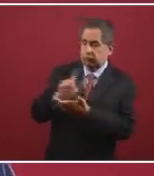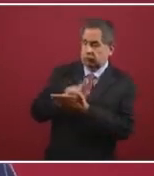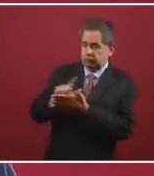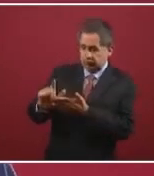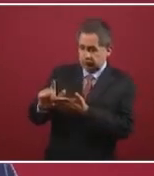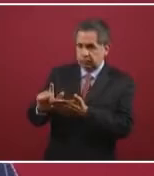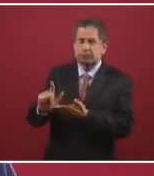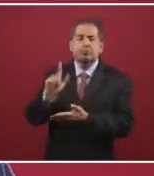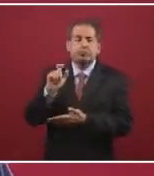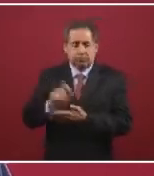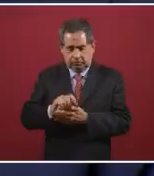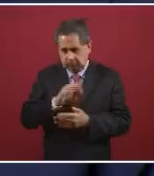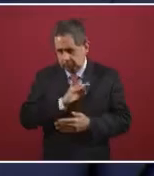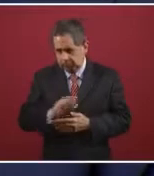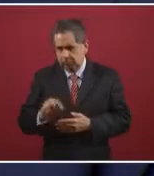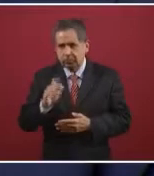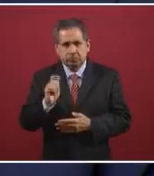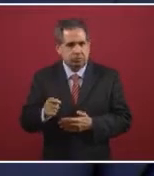de agua